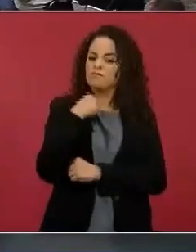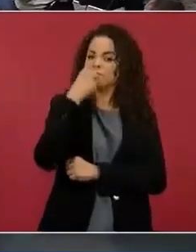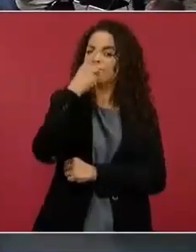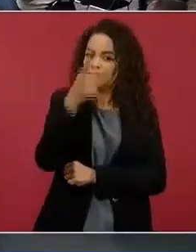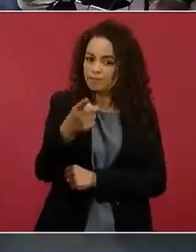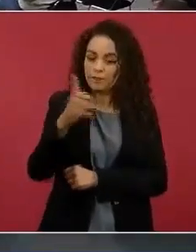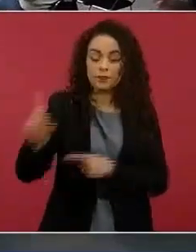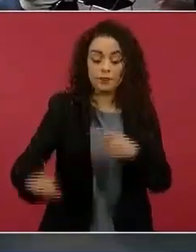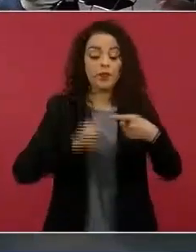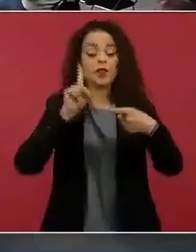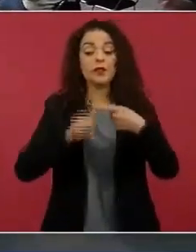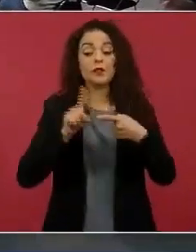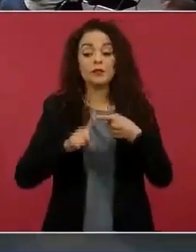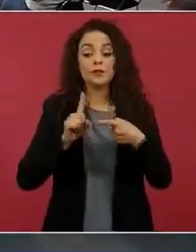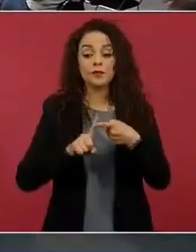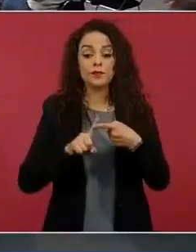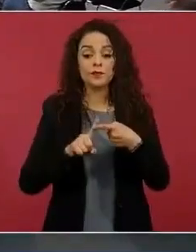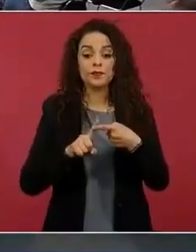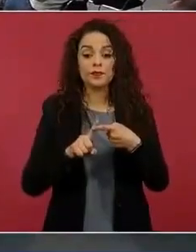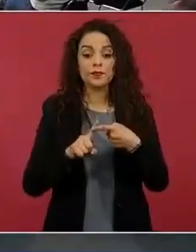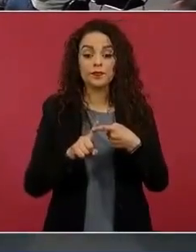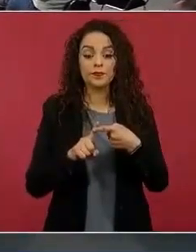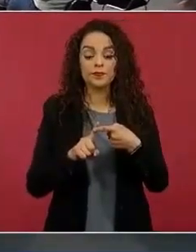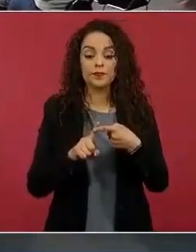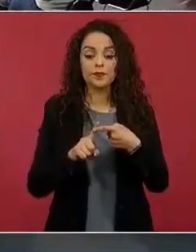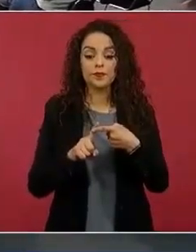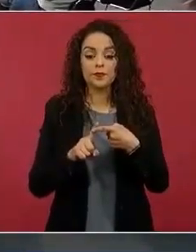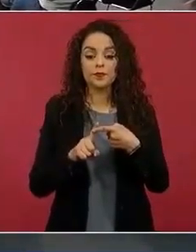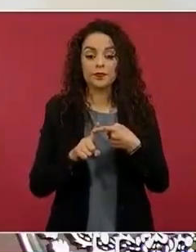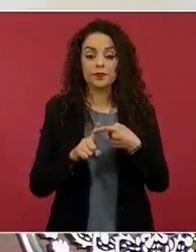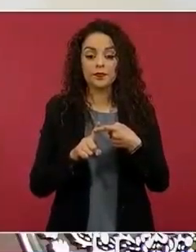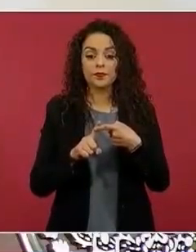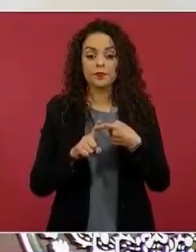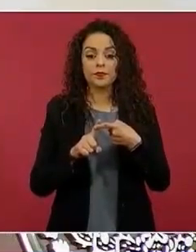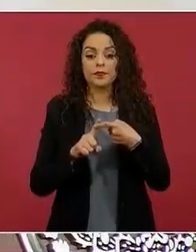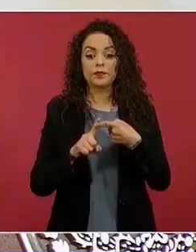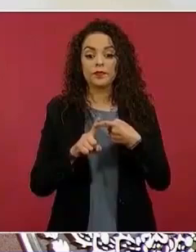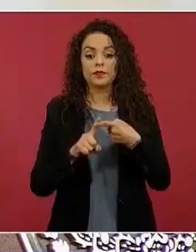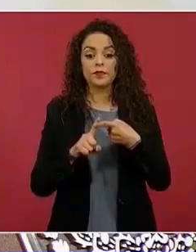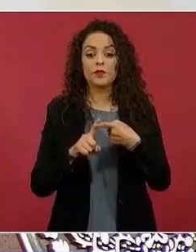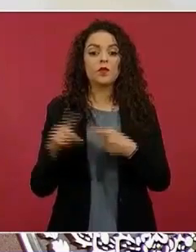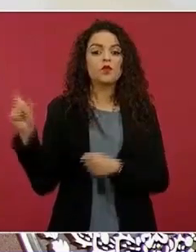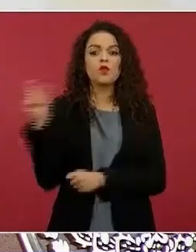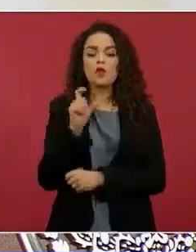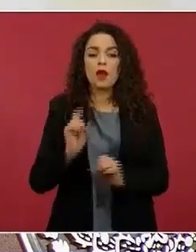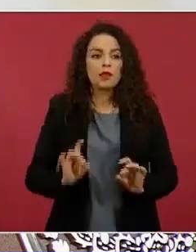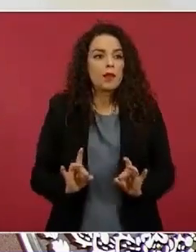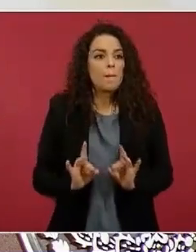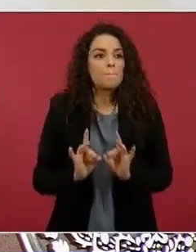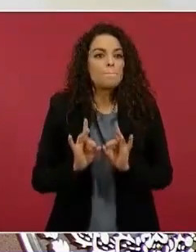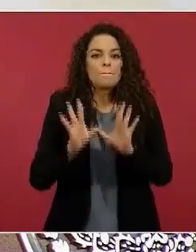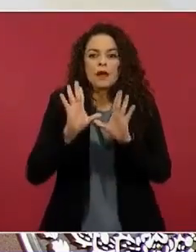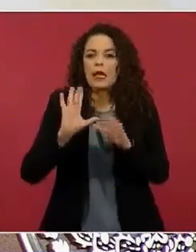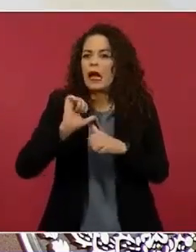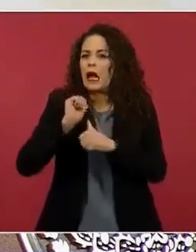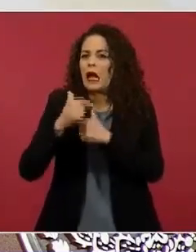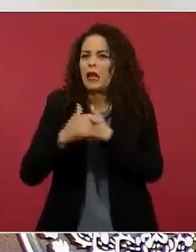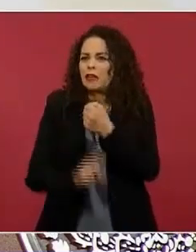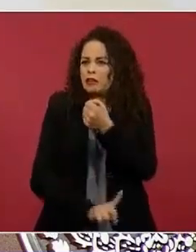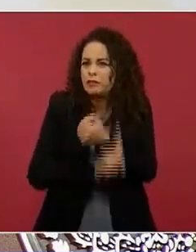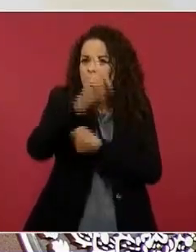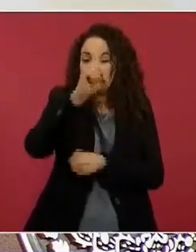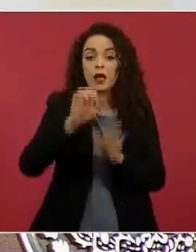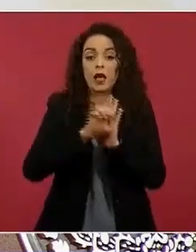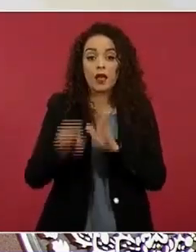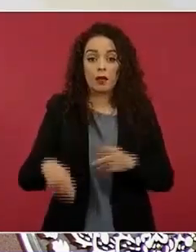Uno, inmediatamente de que ocurre un lamentable hecho como el asesinato de un